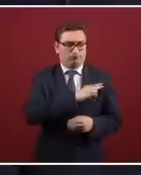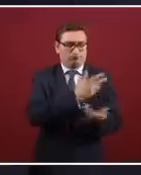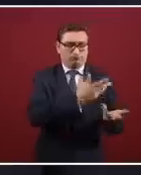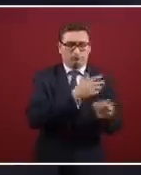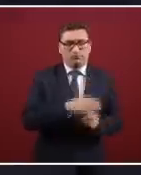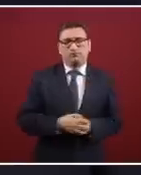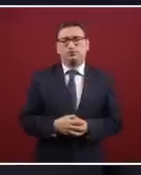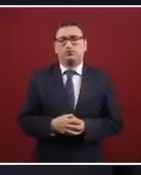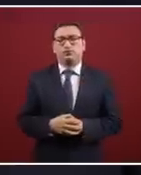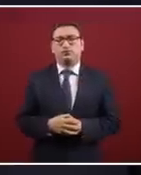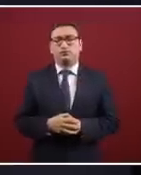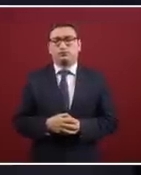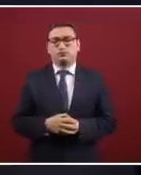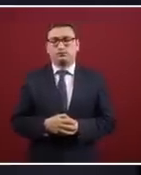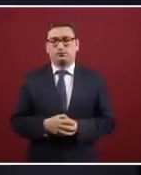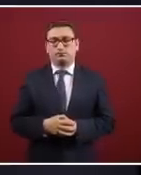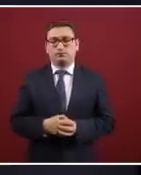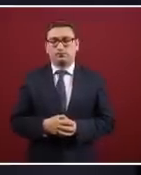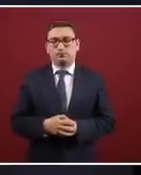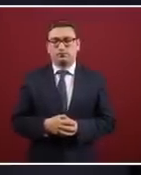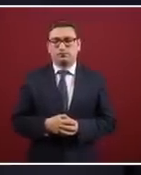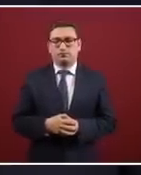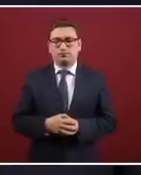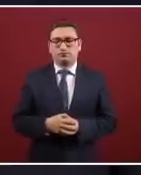Si eran